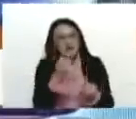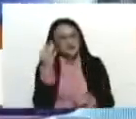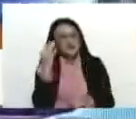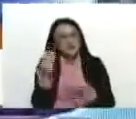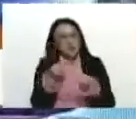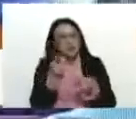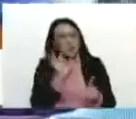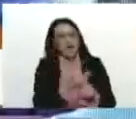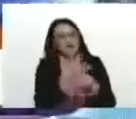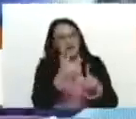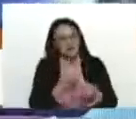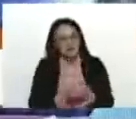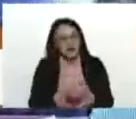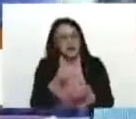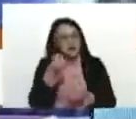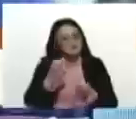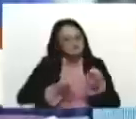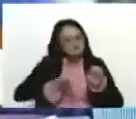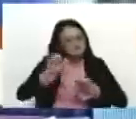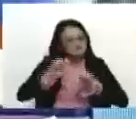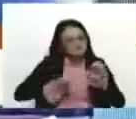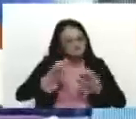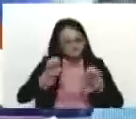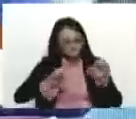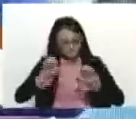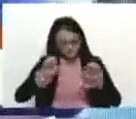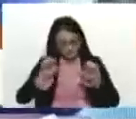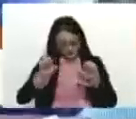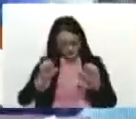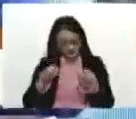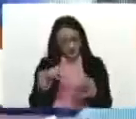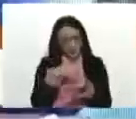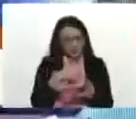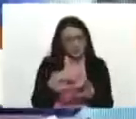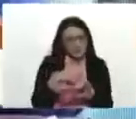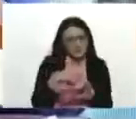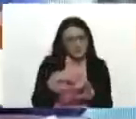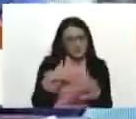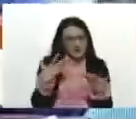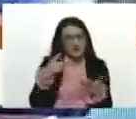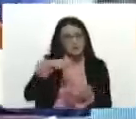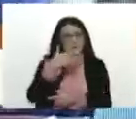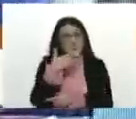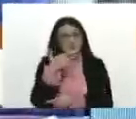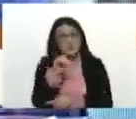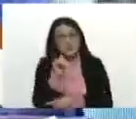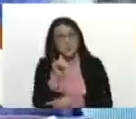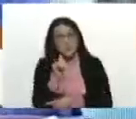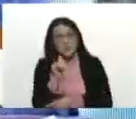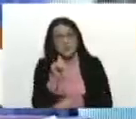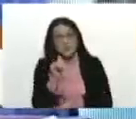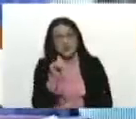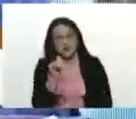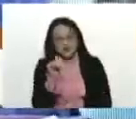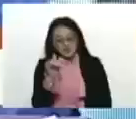nosotros nos estudia y nos evalúa y nos Busca las debilidades y luego si usted tiene alguna